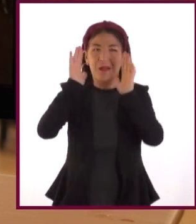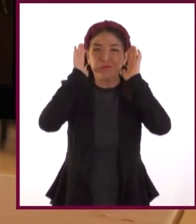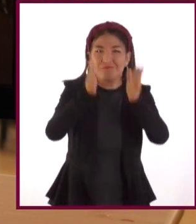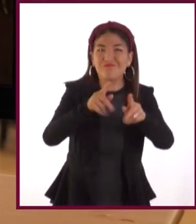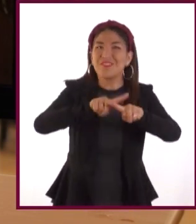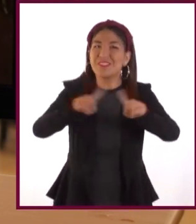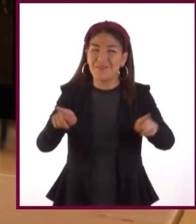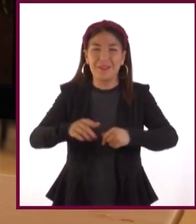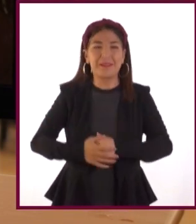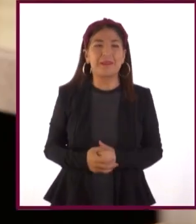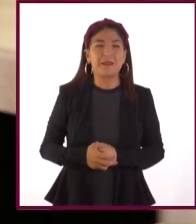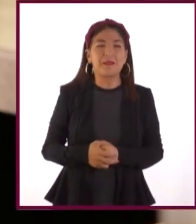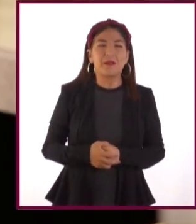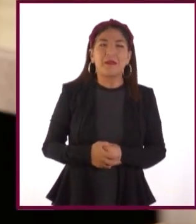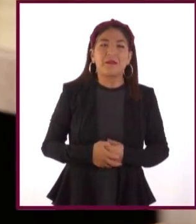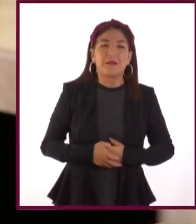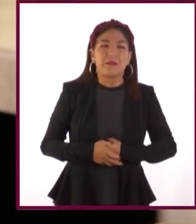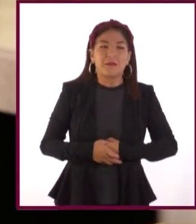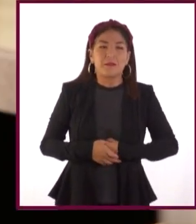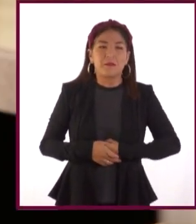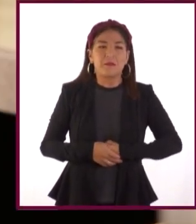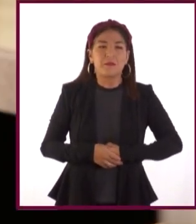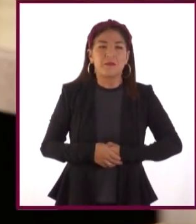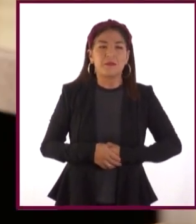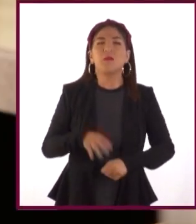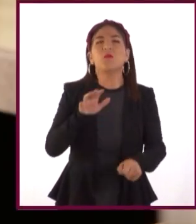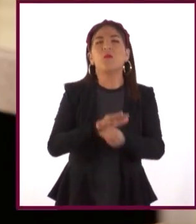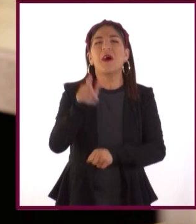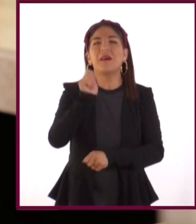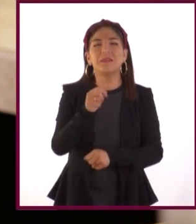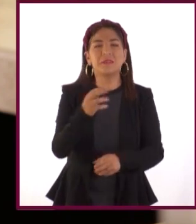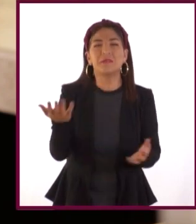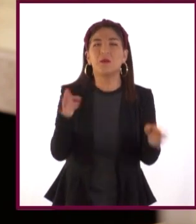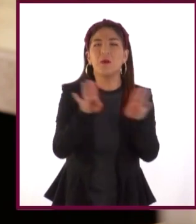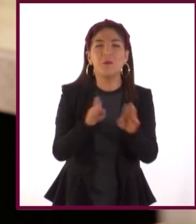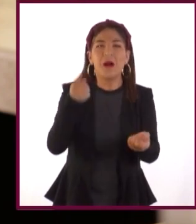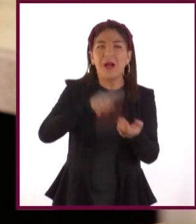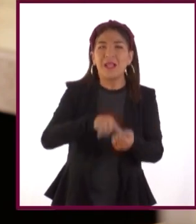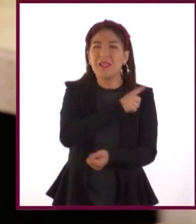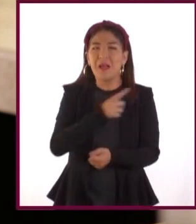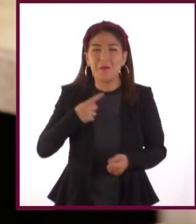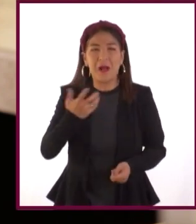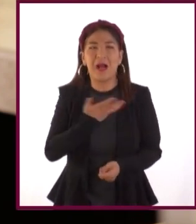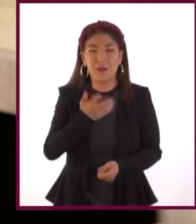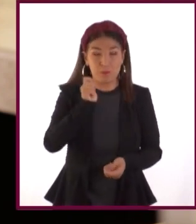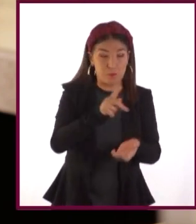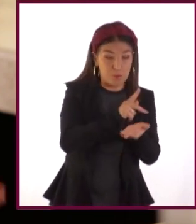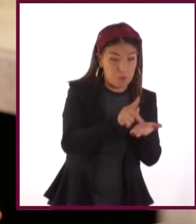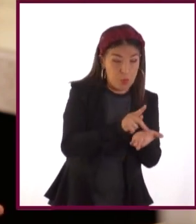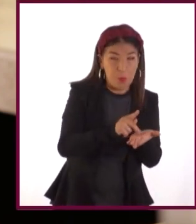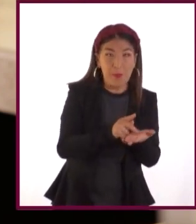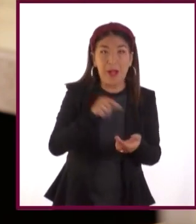del planeta Tierra, yo observo prácticamente lo mismo. Entonces, son conceptos